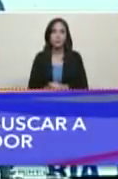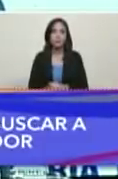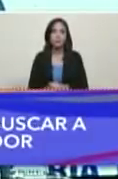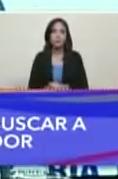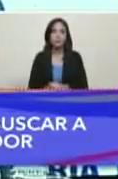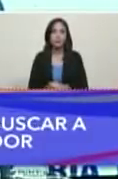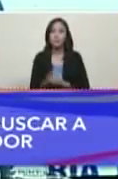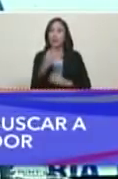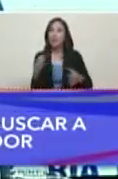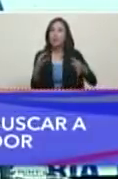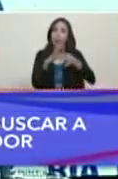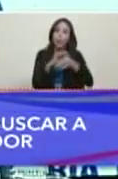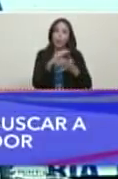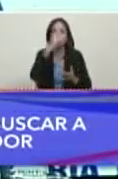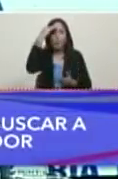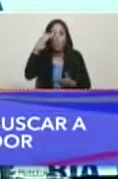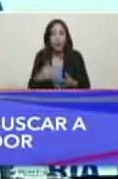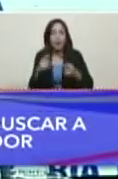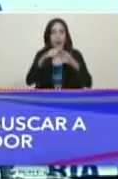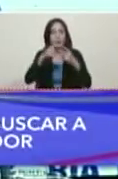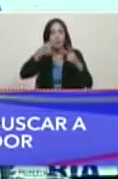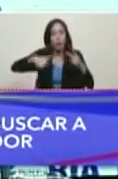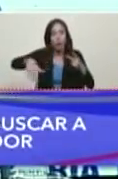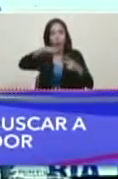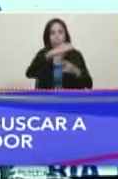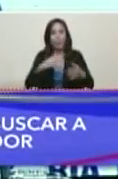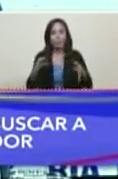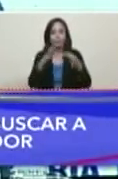de unión cívico-militar para el desarrollo,